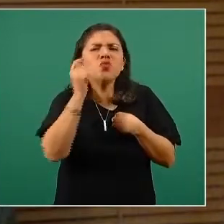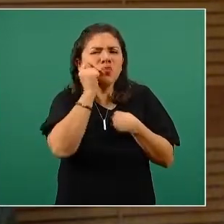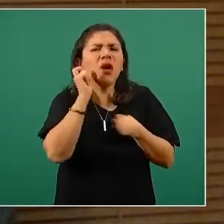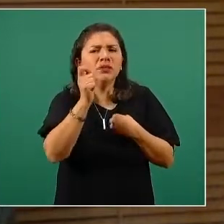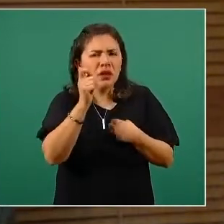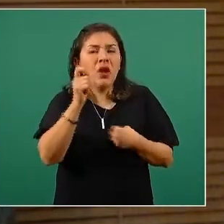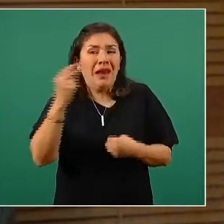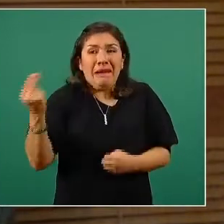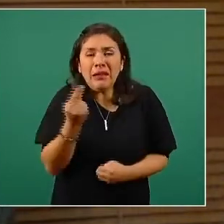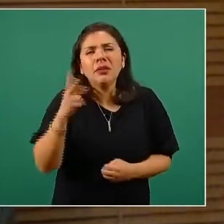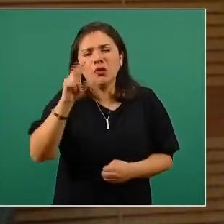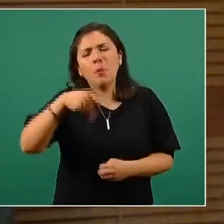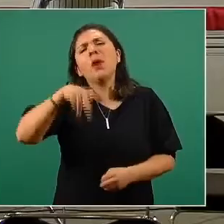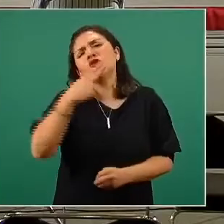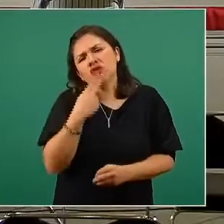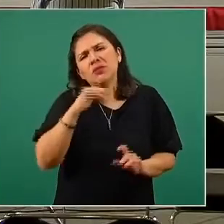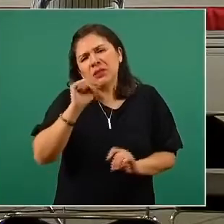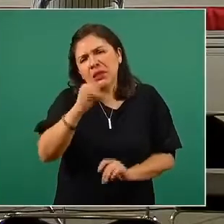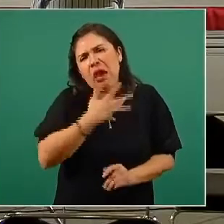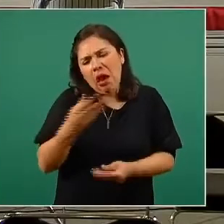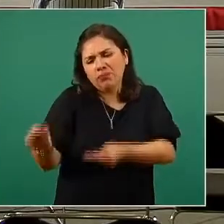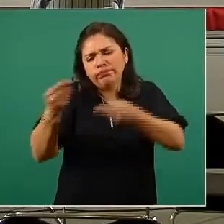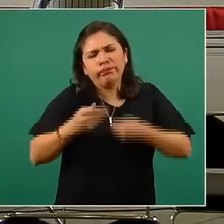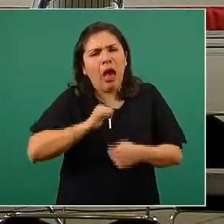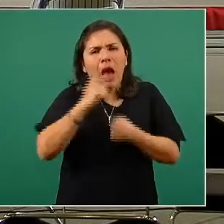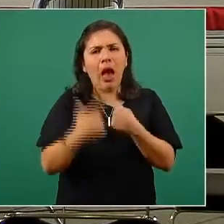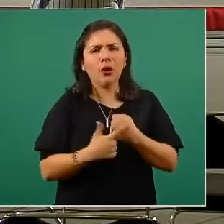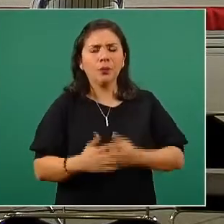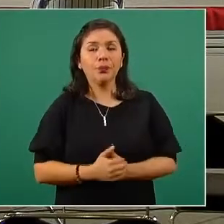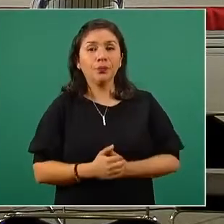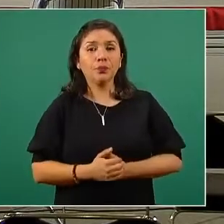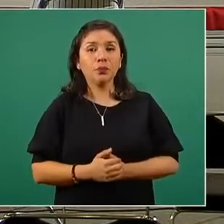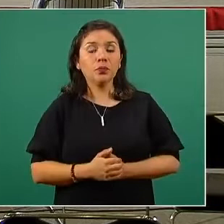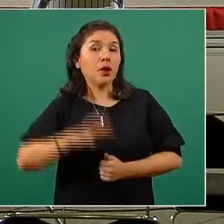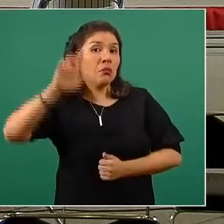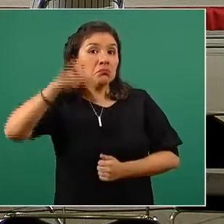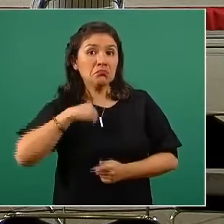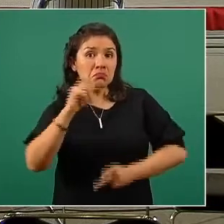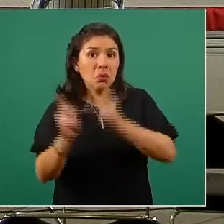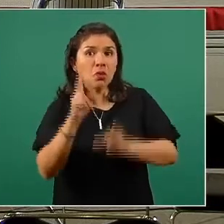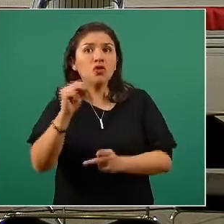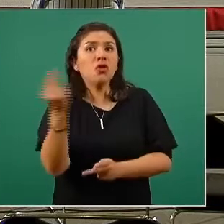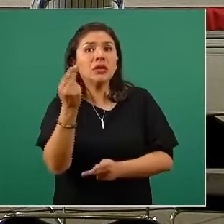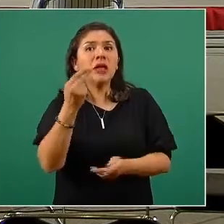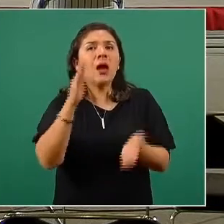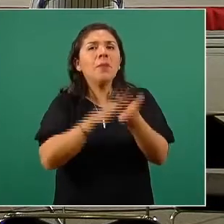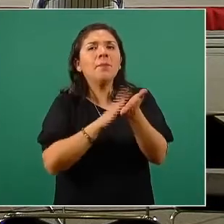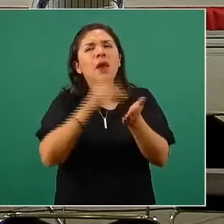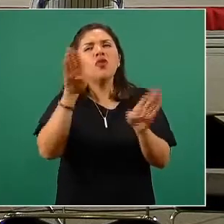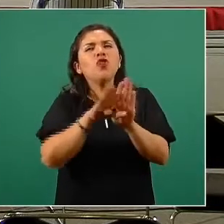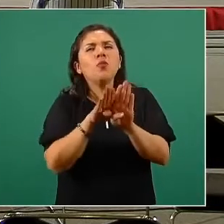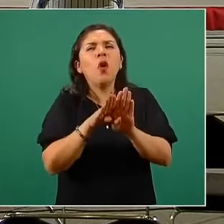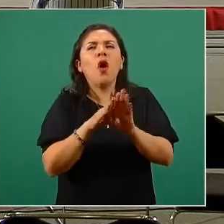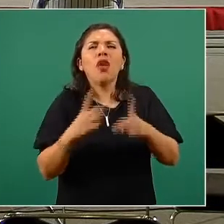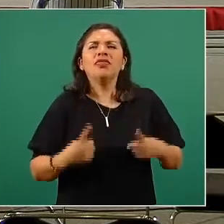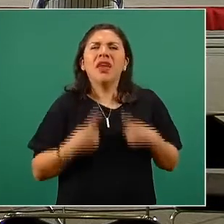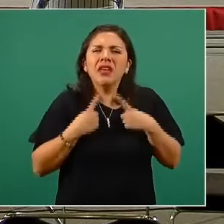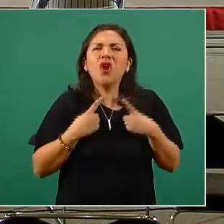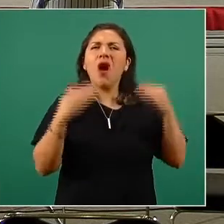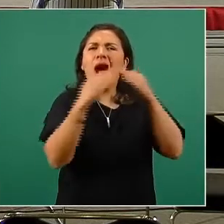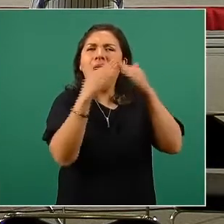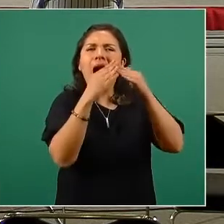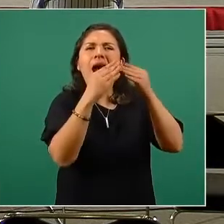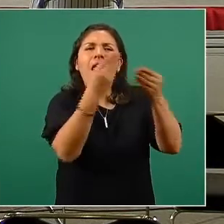es necesario. Muchas gracias. O sea, ¿no tienen que presentar comprobante de domicilio, solo identificación?